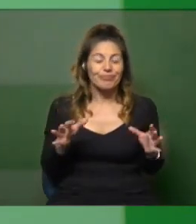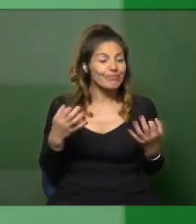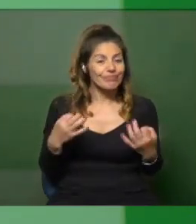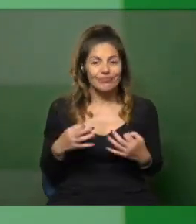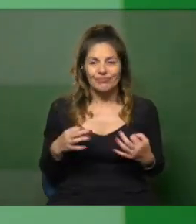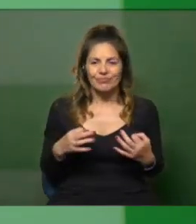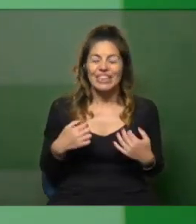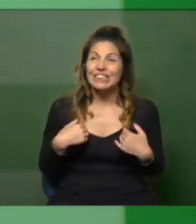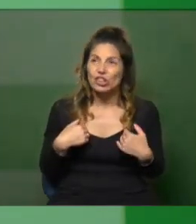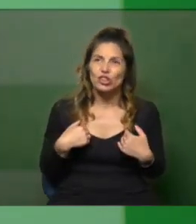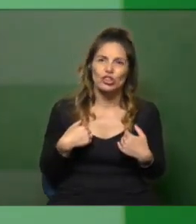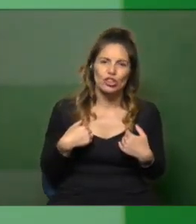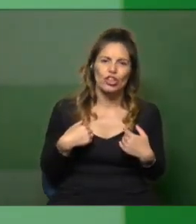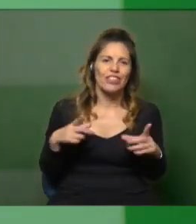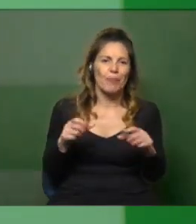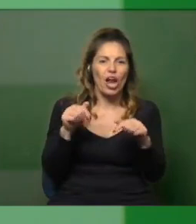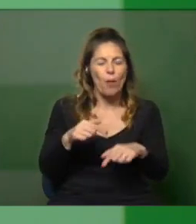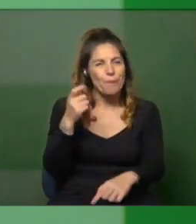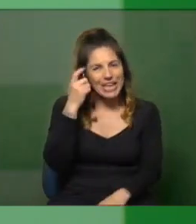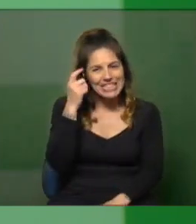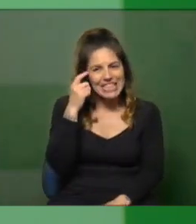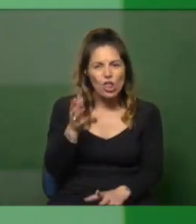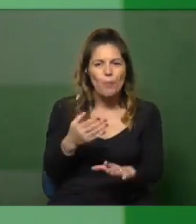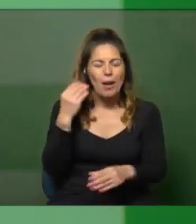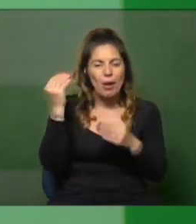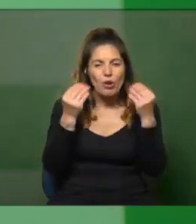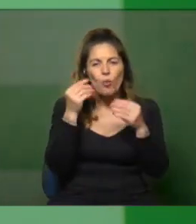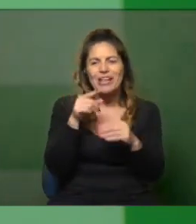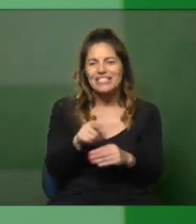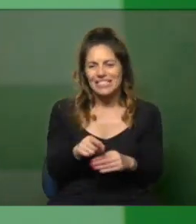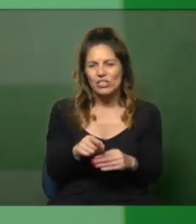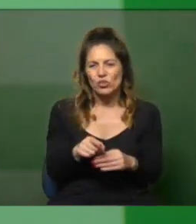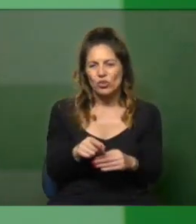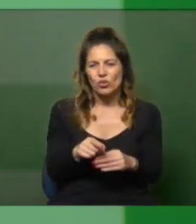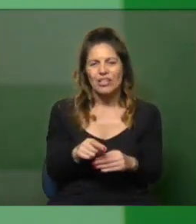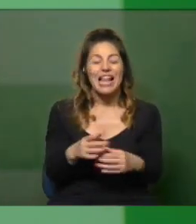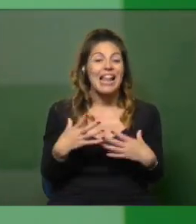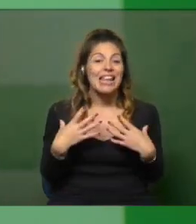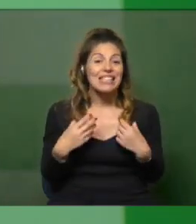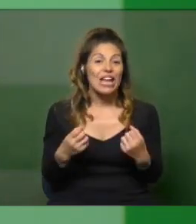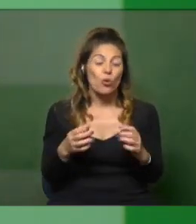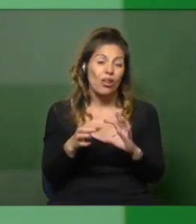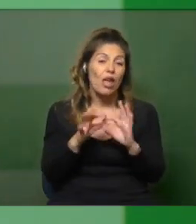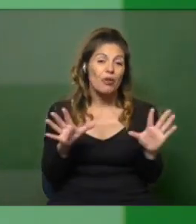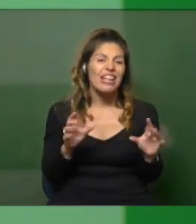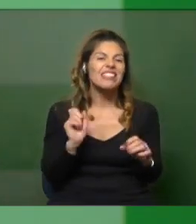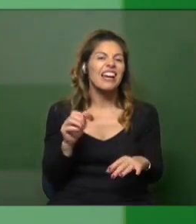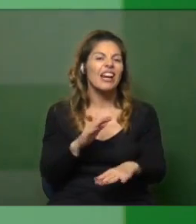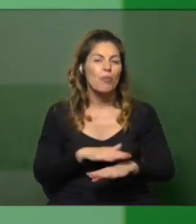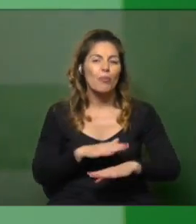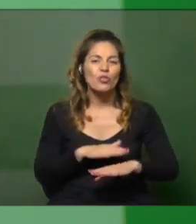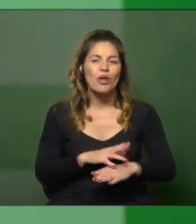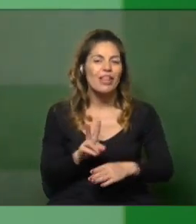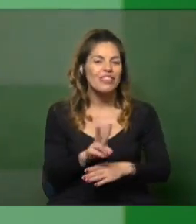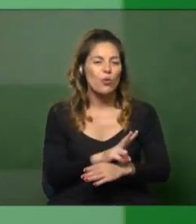que si yo tengo que terminar hoy pensando en lo que más me preocupa es eso no la la la salud de la Democracia no quién se va a encargar de